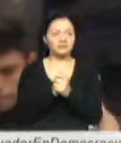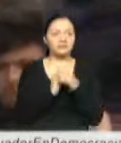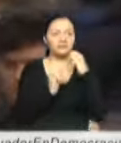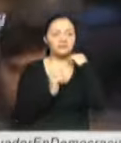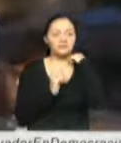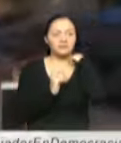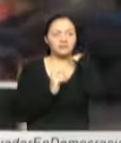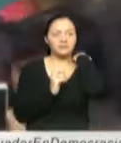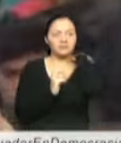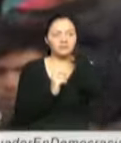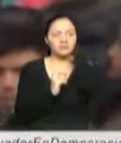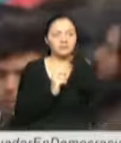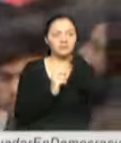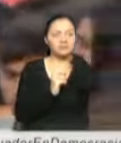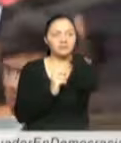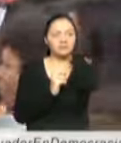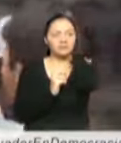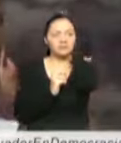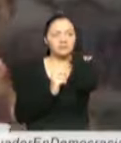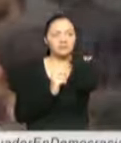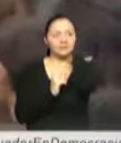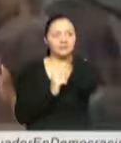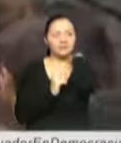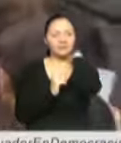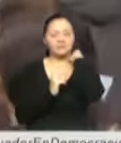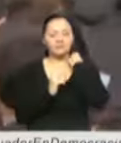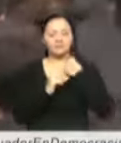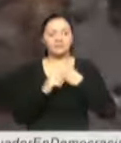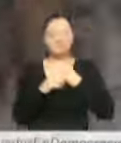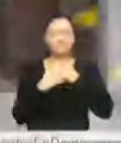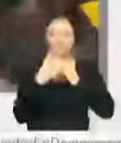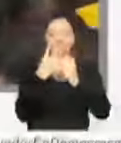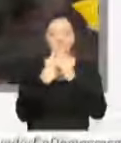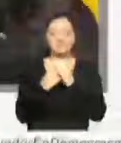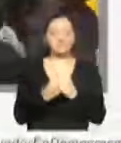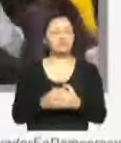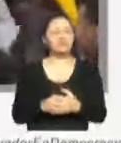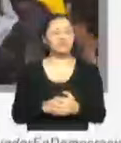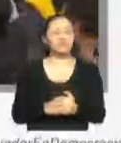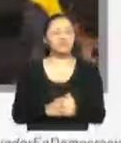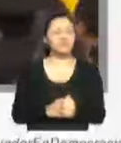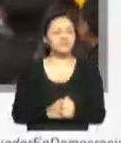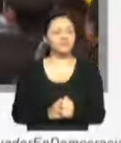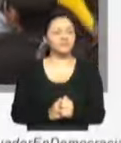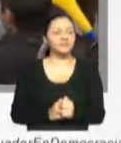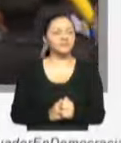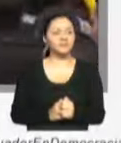momento, el presidente está saliendo del recinto electoral.